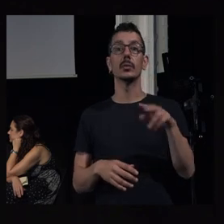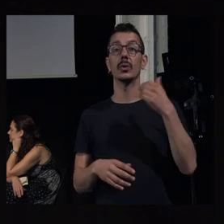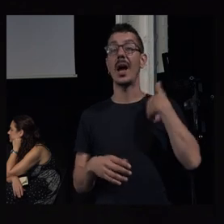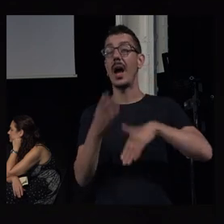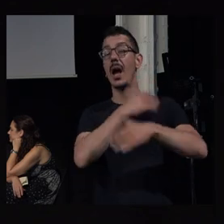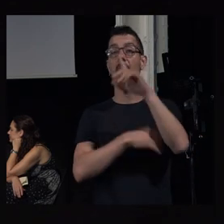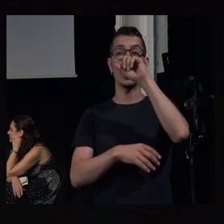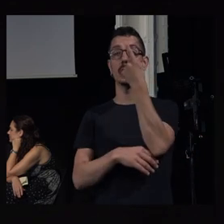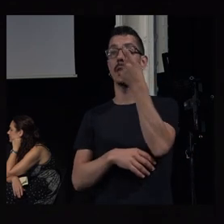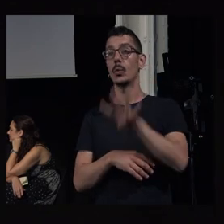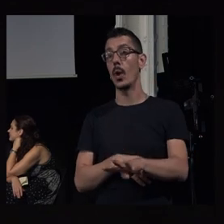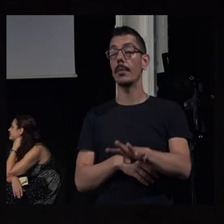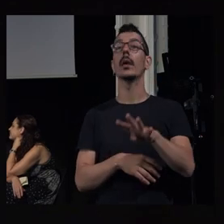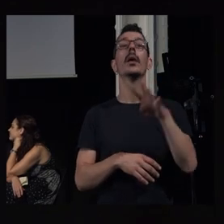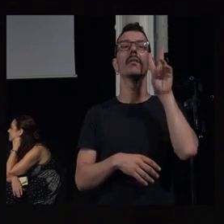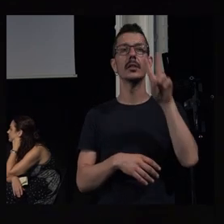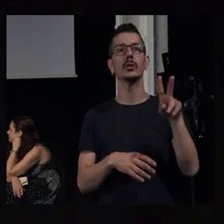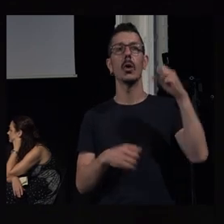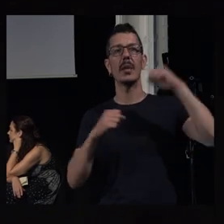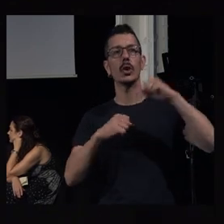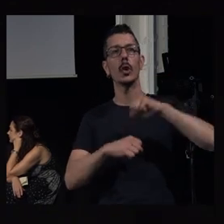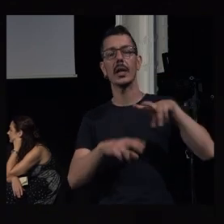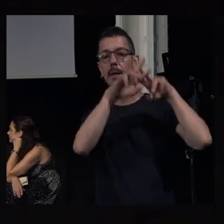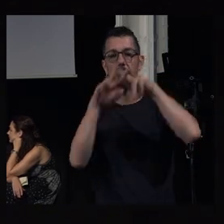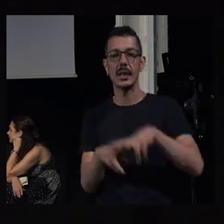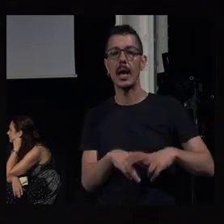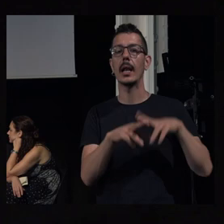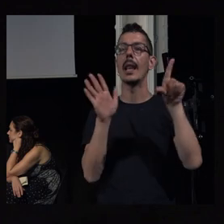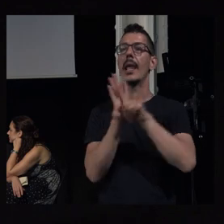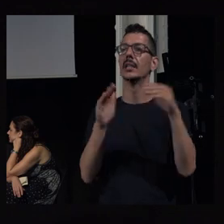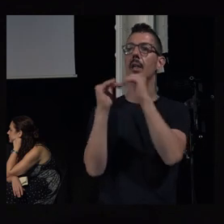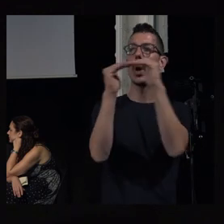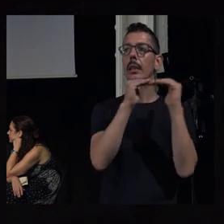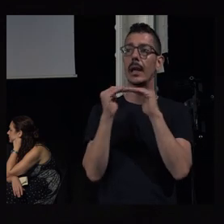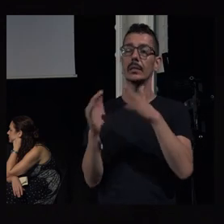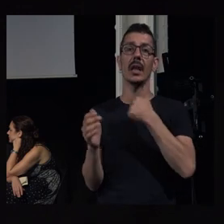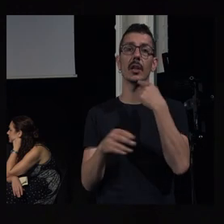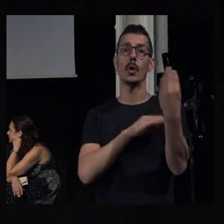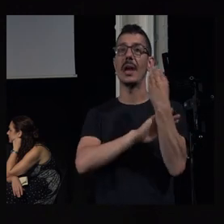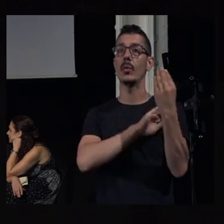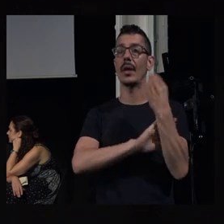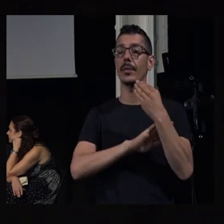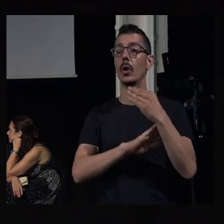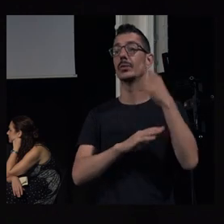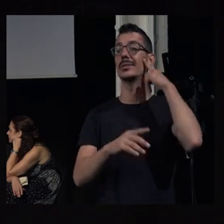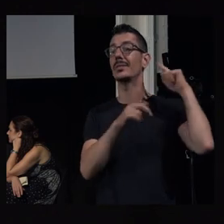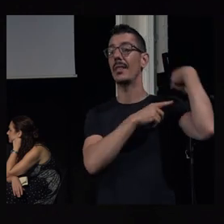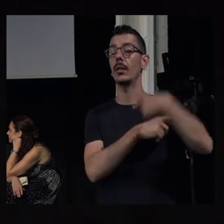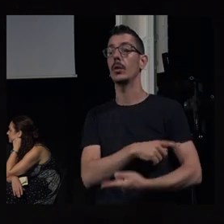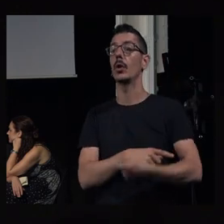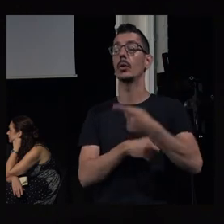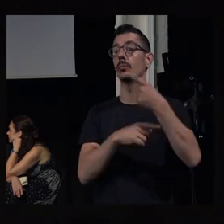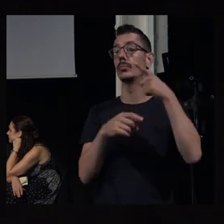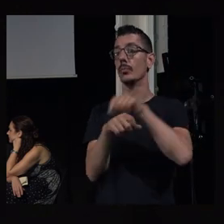años revisar leyes de igualdad, trabajar por las políticas de igualdad. Entonces, estoy educada en una tradición política que piensa que lo público es de